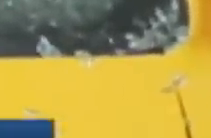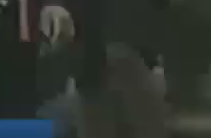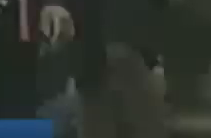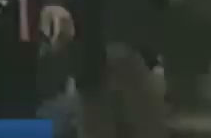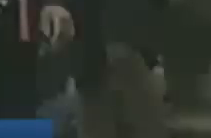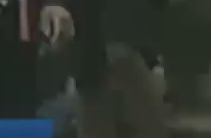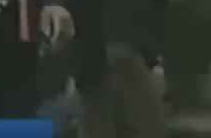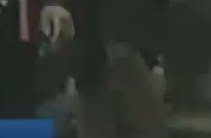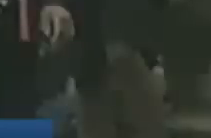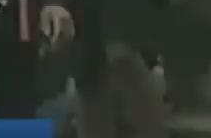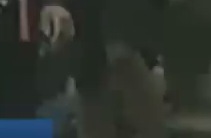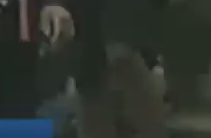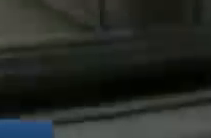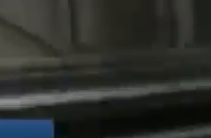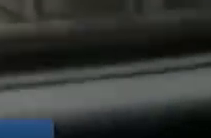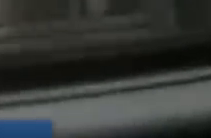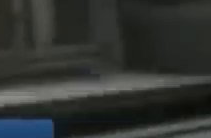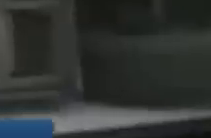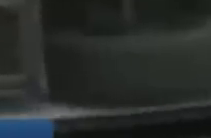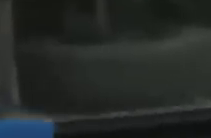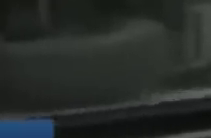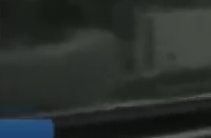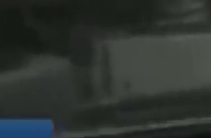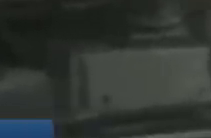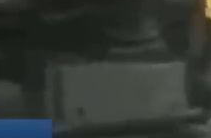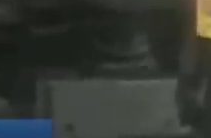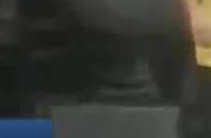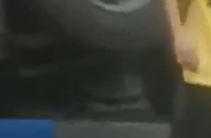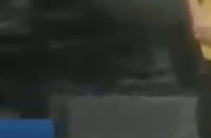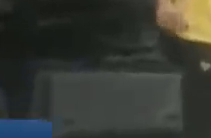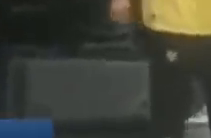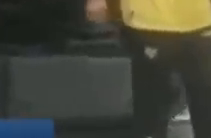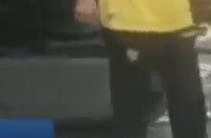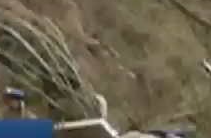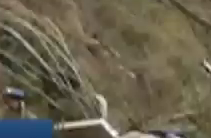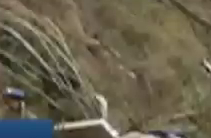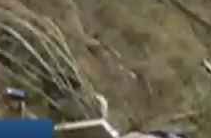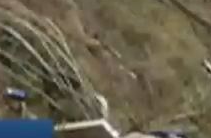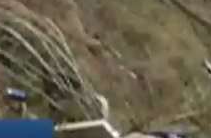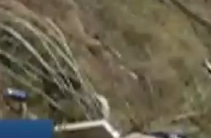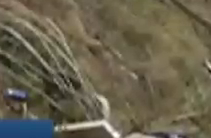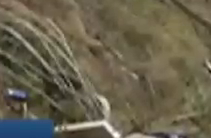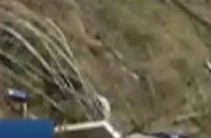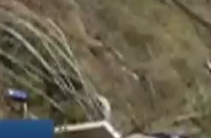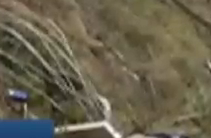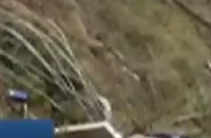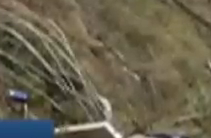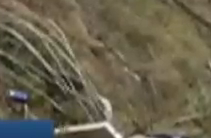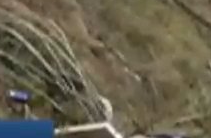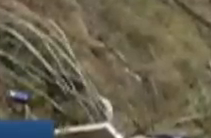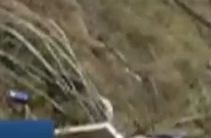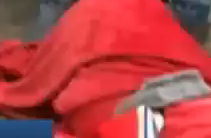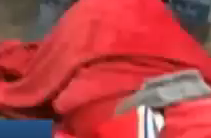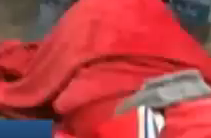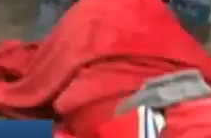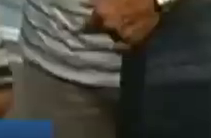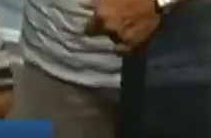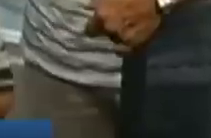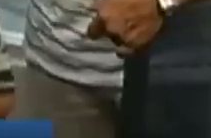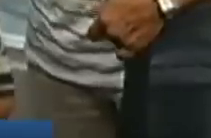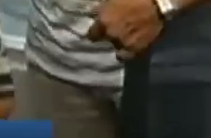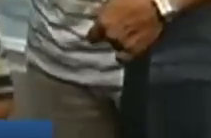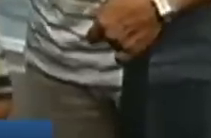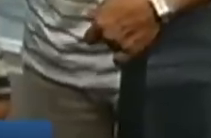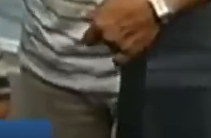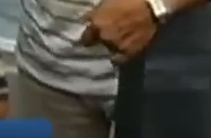Más adelante en la noticia en la comunidad, ATM se reunió con directivos de Fundación Corazones en el Cielo para sumar acciones